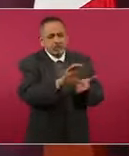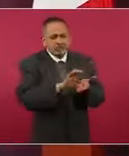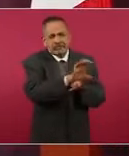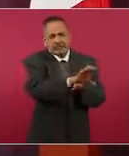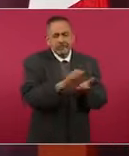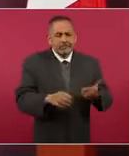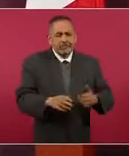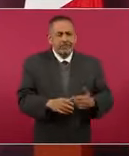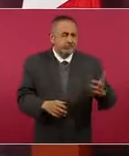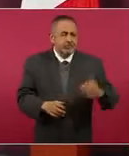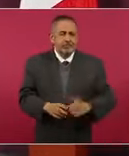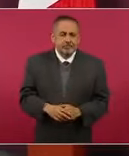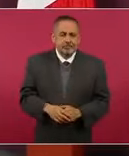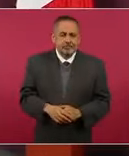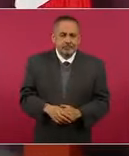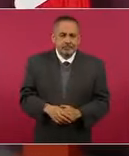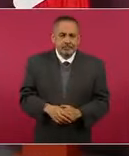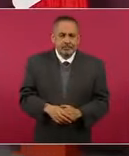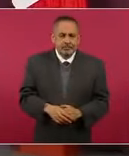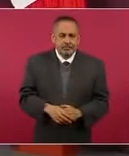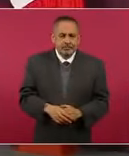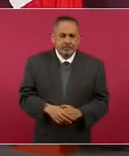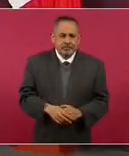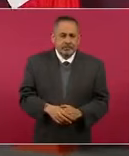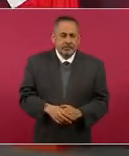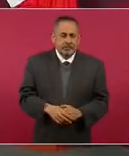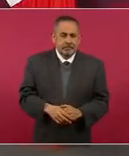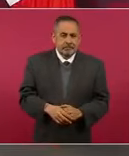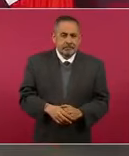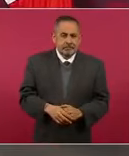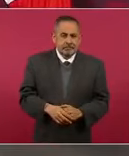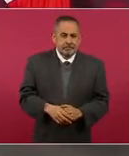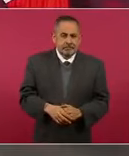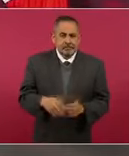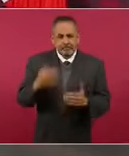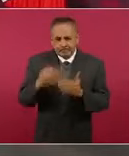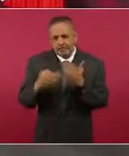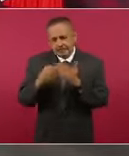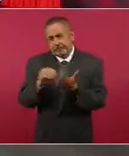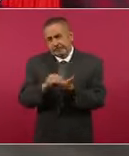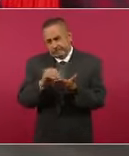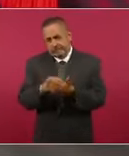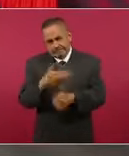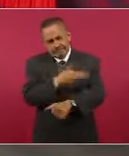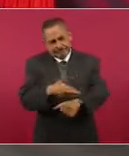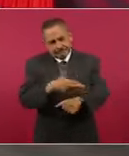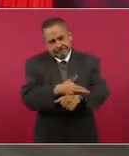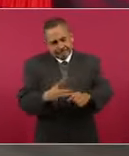Bueno, que nos falta arreglarlo, pero